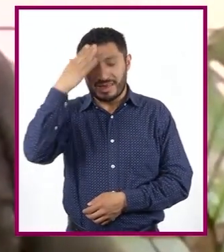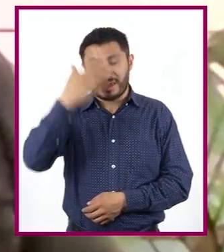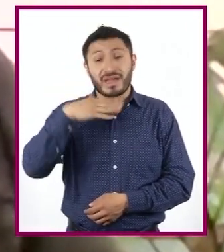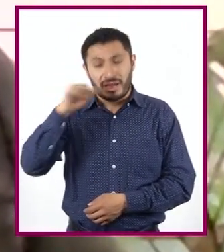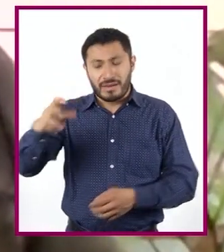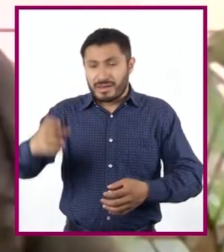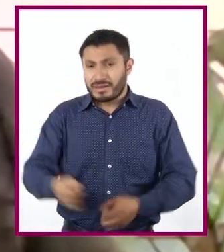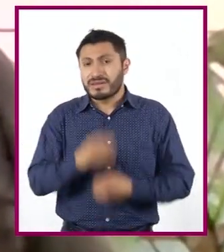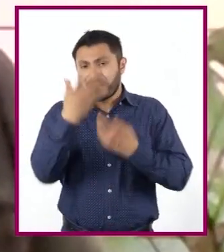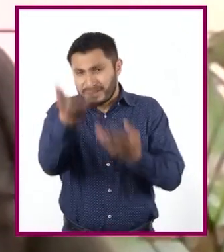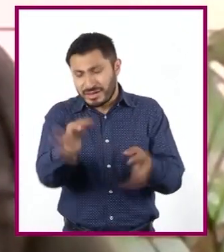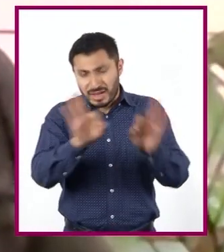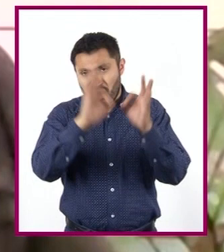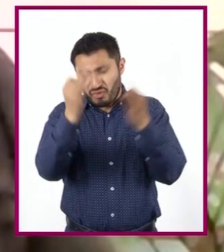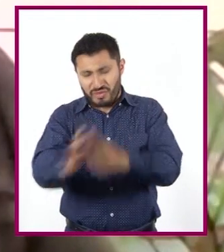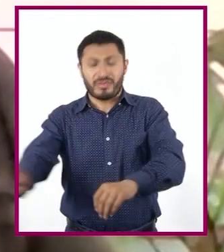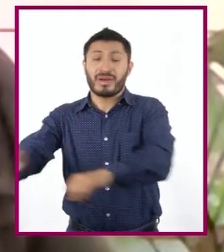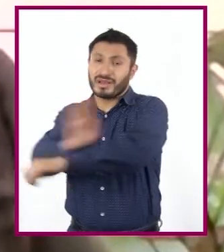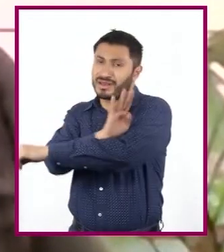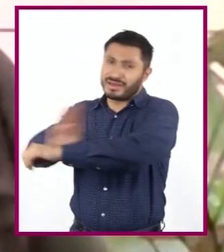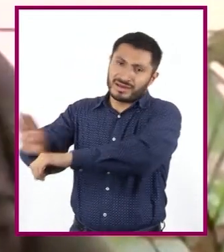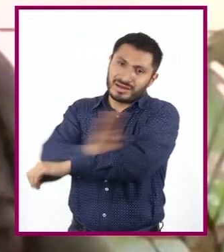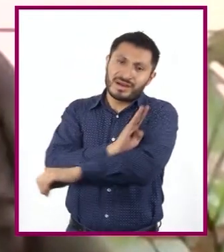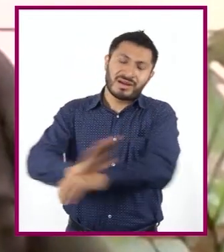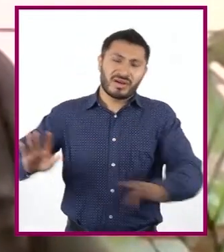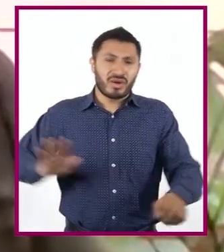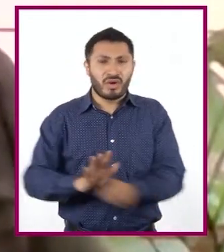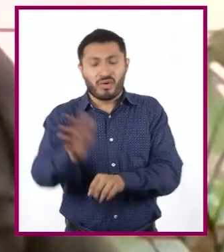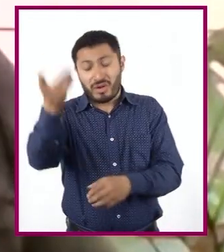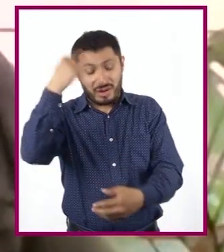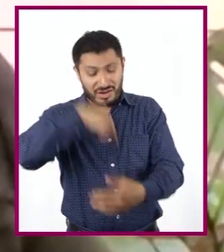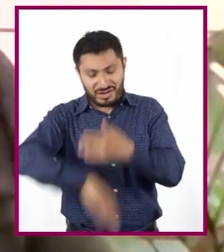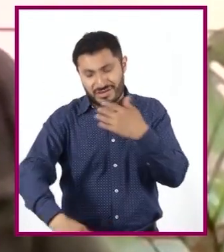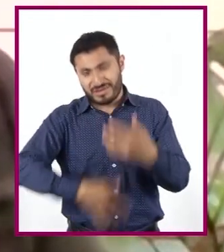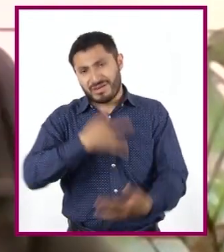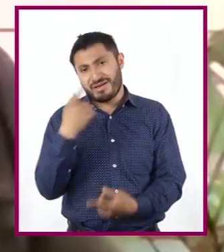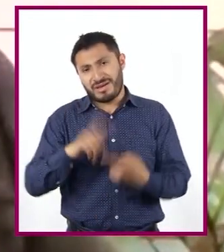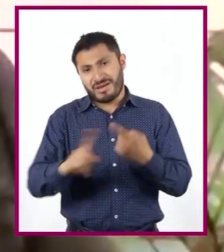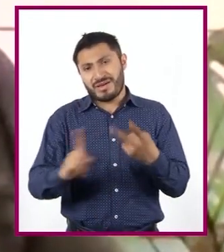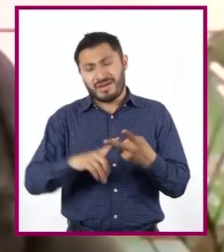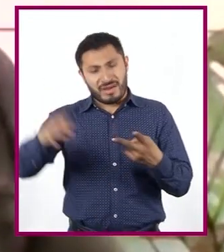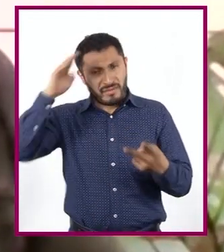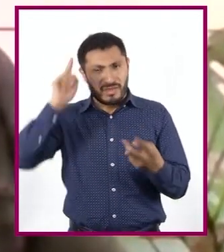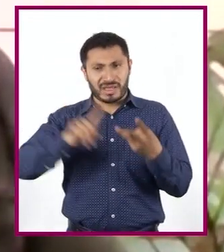la historia, en general, todo lo que tenga que ver con transmitir comunicación, información,